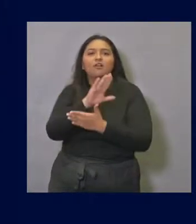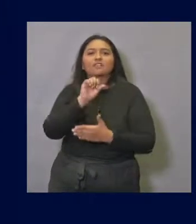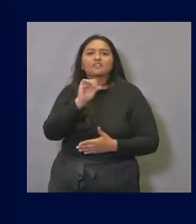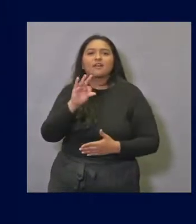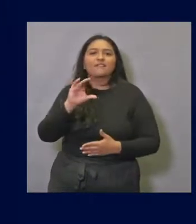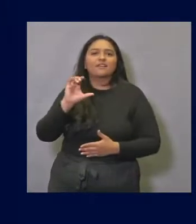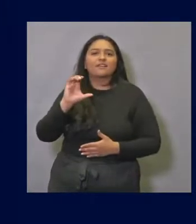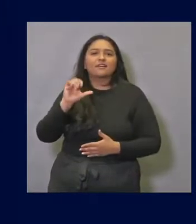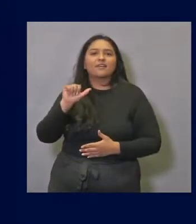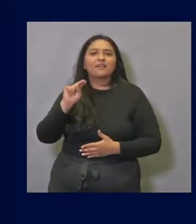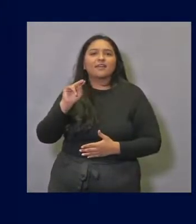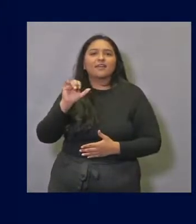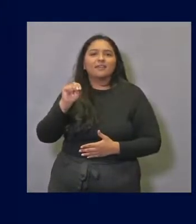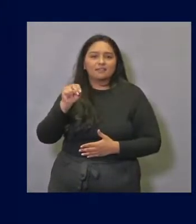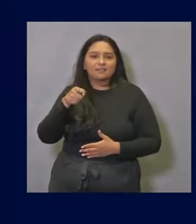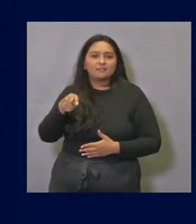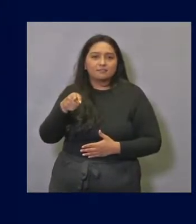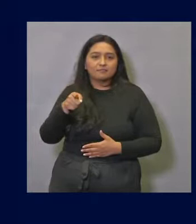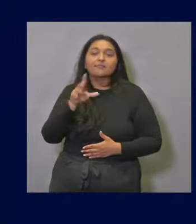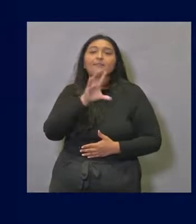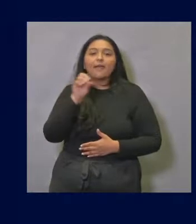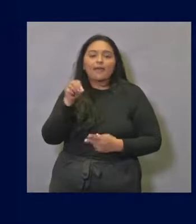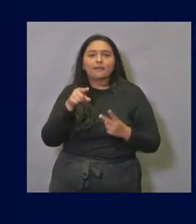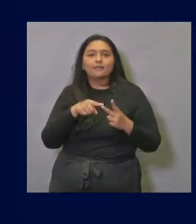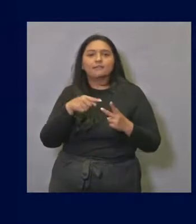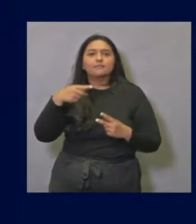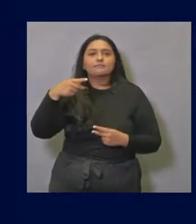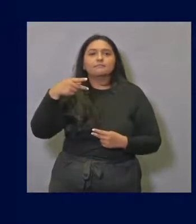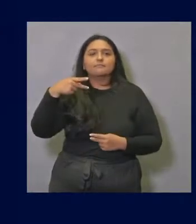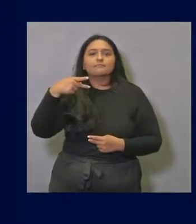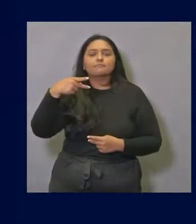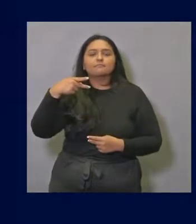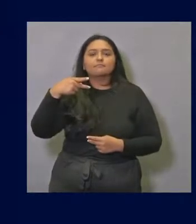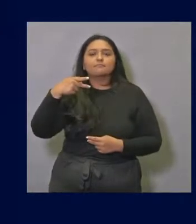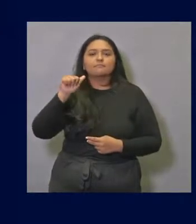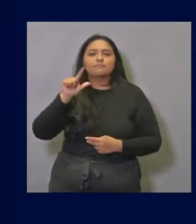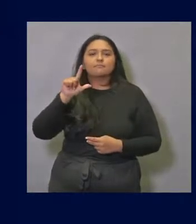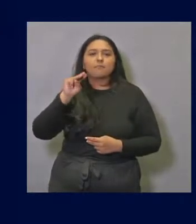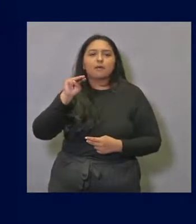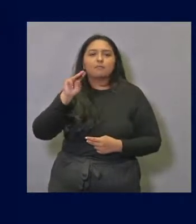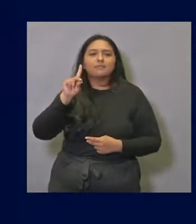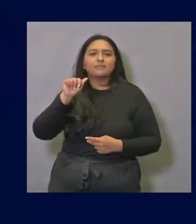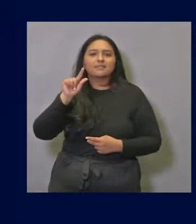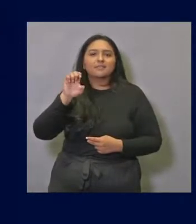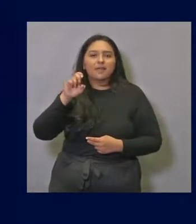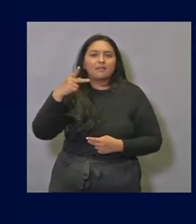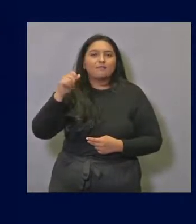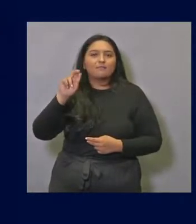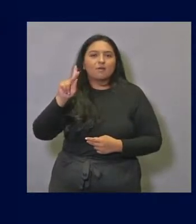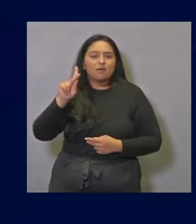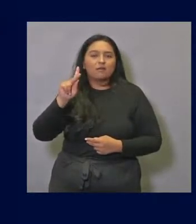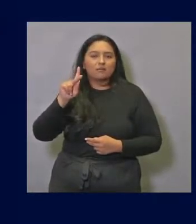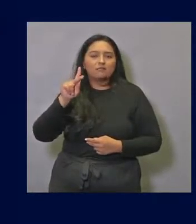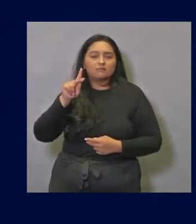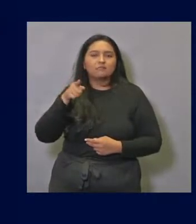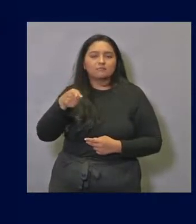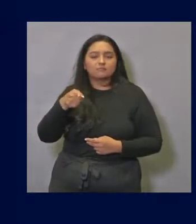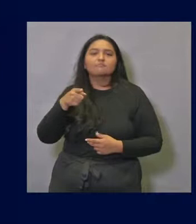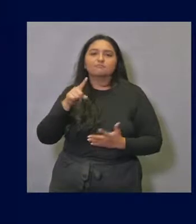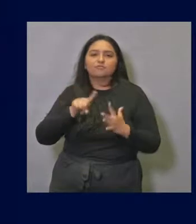of the Canyons y el centro del parque de recreación Palmdale Oasis comenzarán a